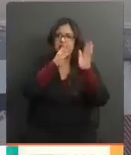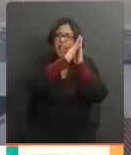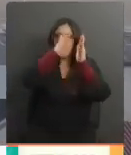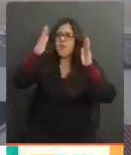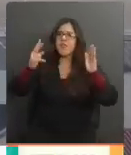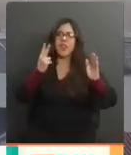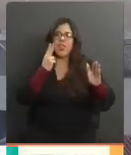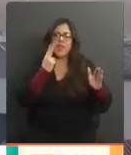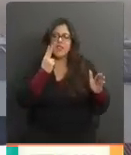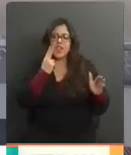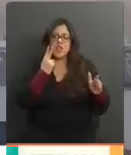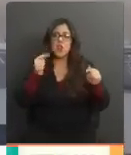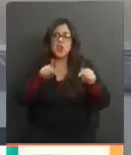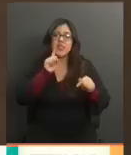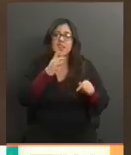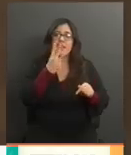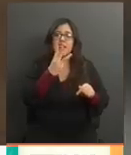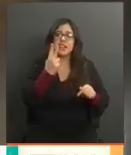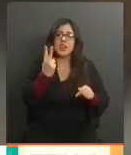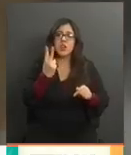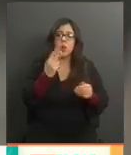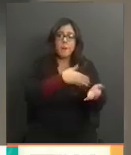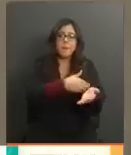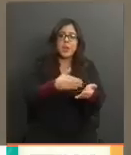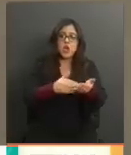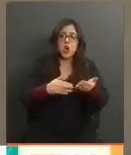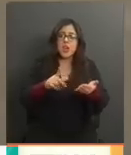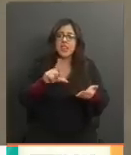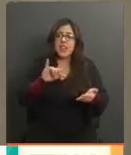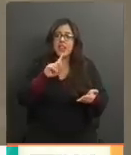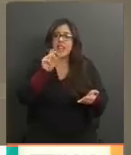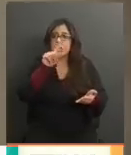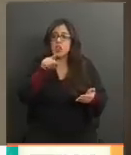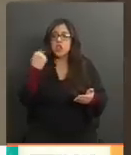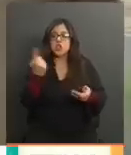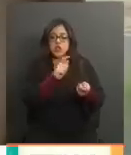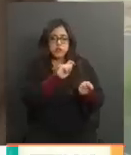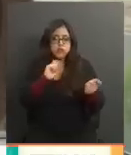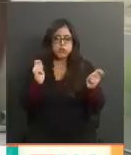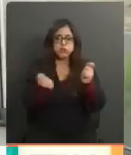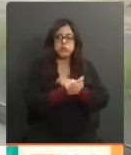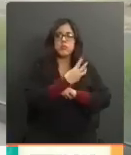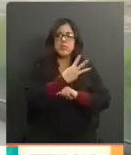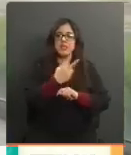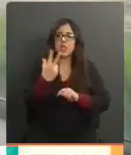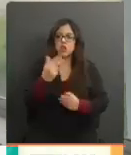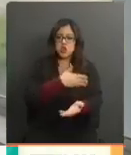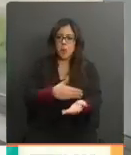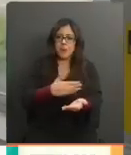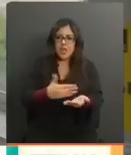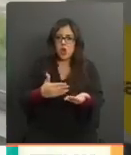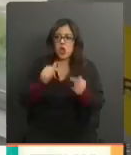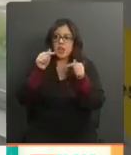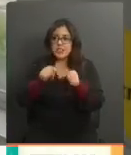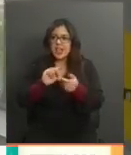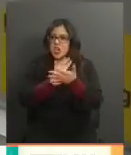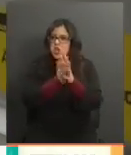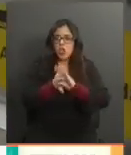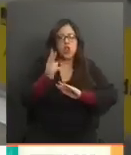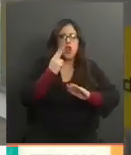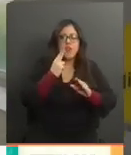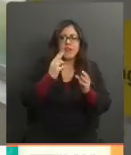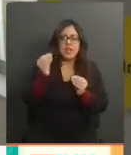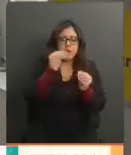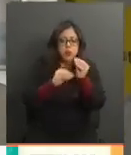En este minuto tiene 32 millones de litros y estamos creciendo a 38 millones de litros y es donde se vinifican todos los vinos acá de Viña Cono